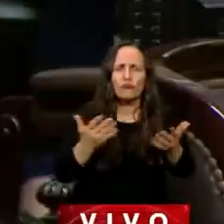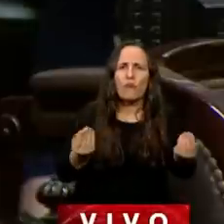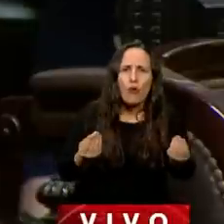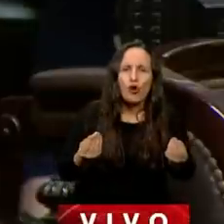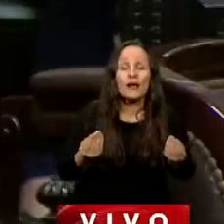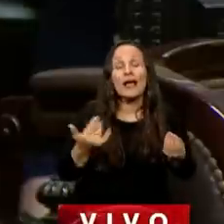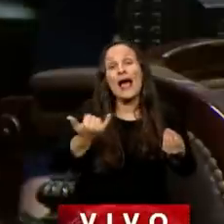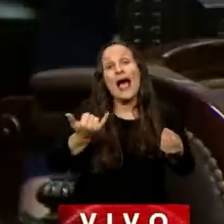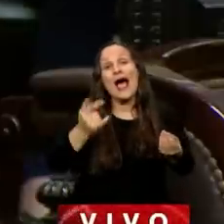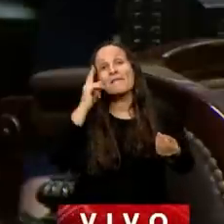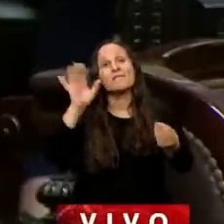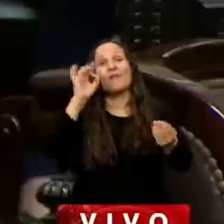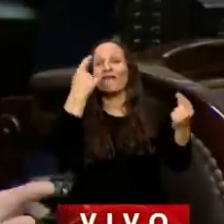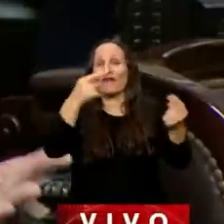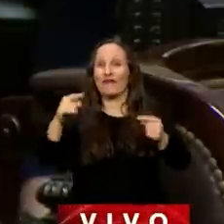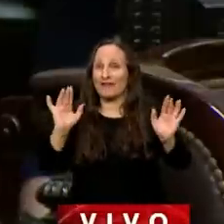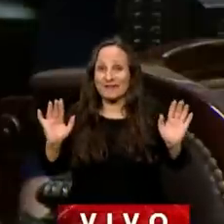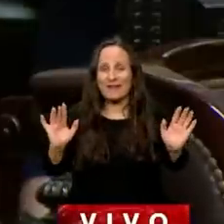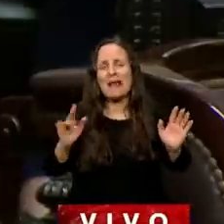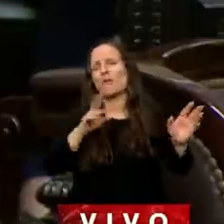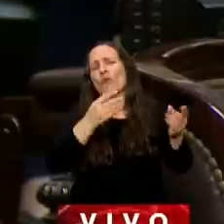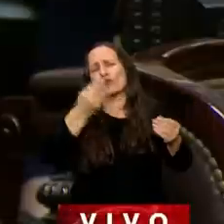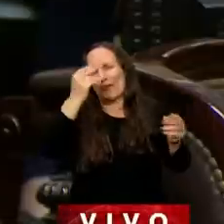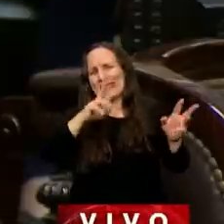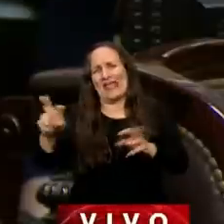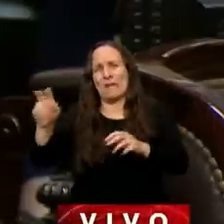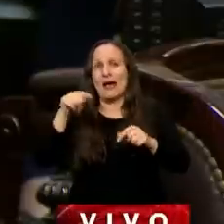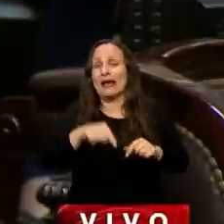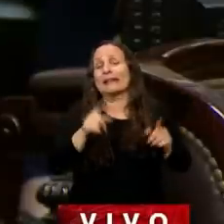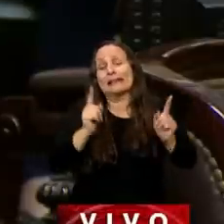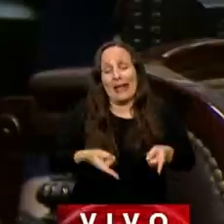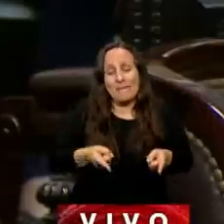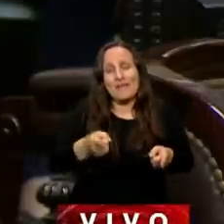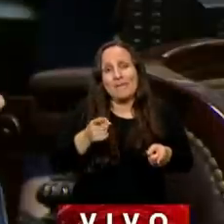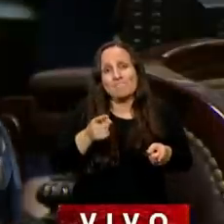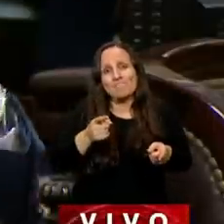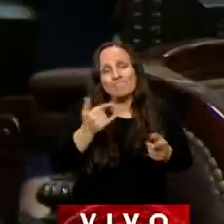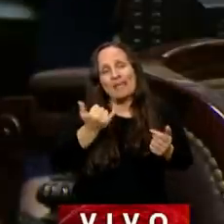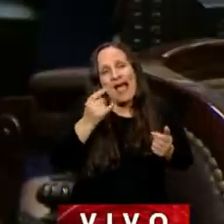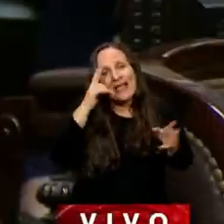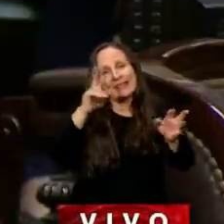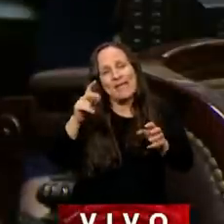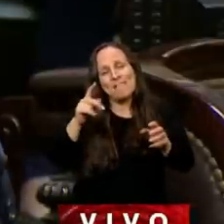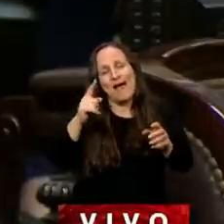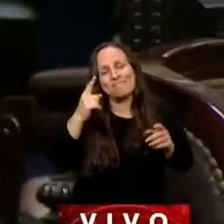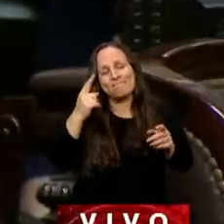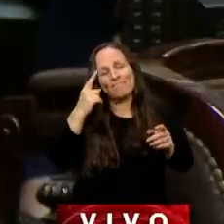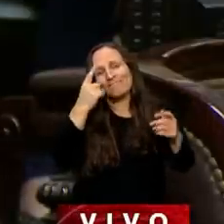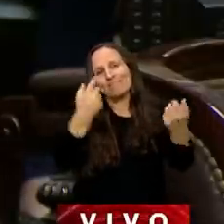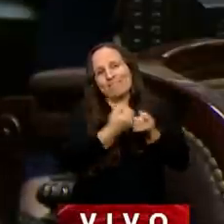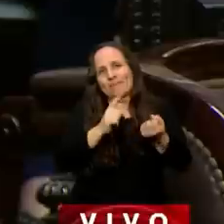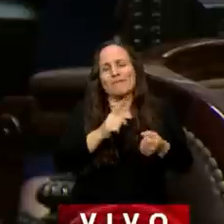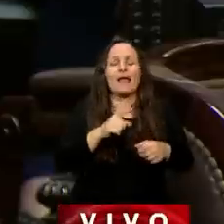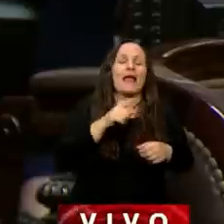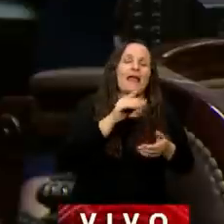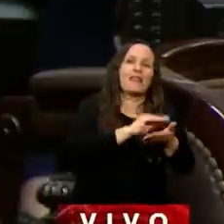tenemos diferencias de criterios en muchos temas y este no es la excepción. Acá también fueron planteados en la comisión los diputados López